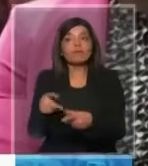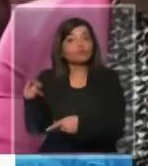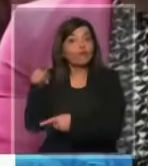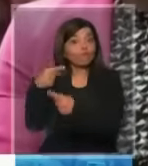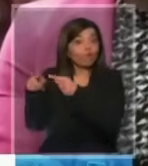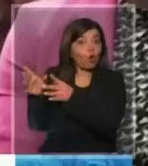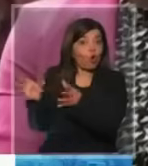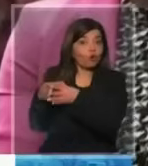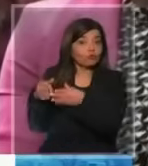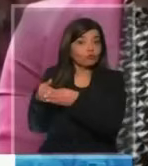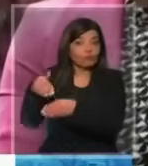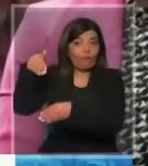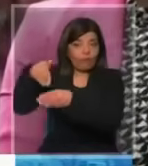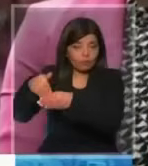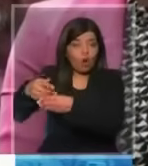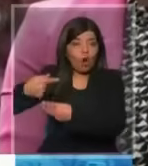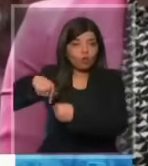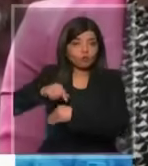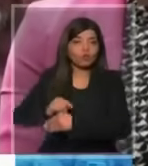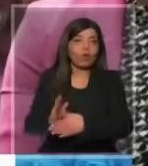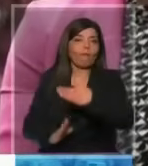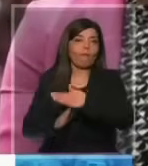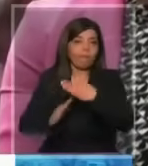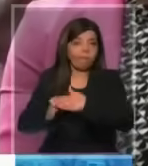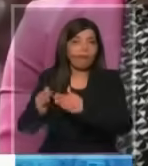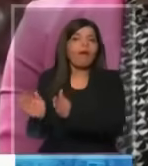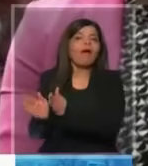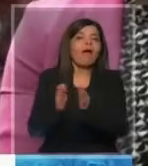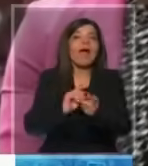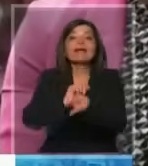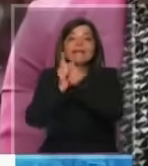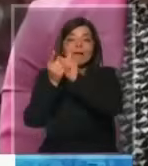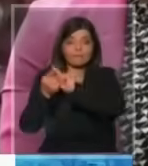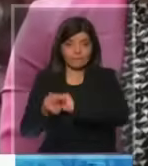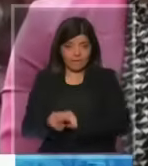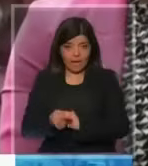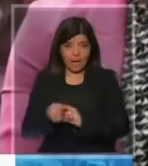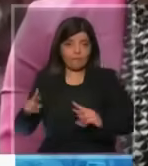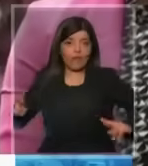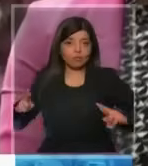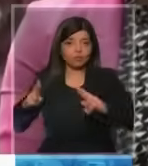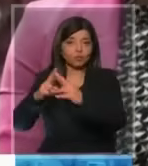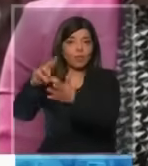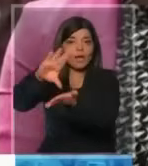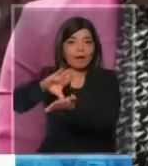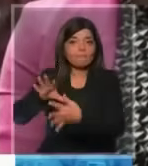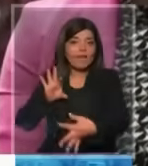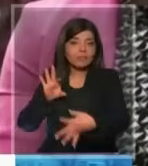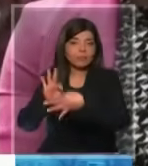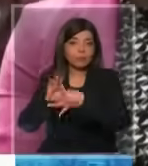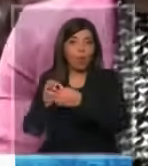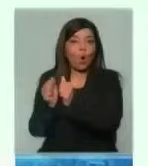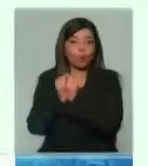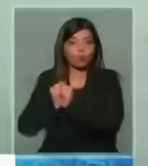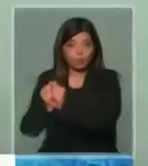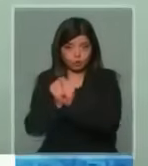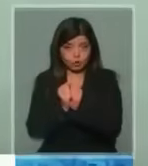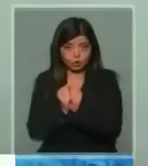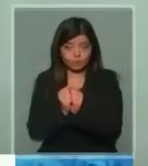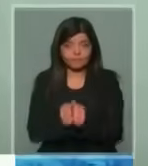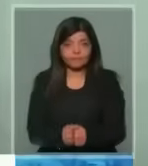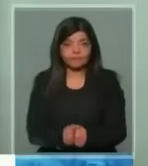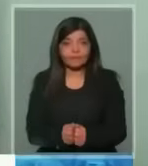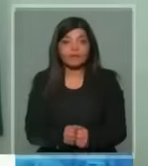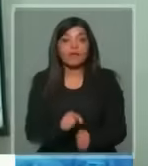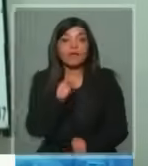para detener el caos, es un voto para pasar página y es un voto para reconstruir nuestro país juntos. Fue el